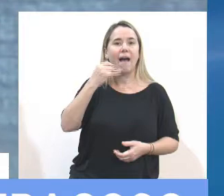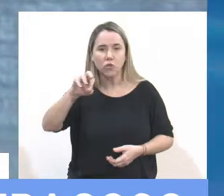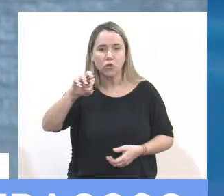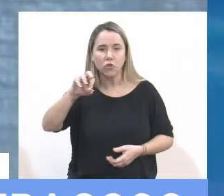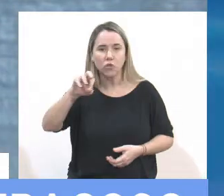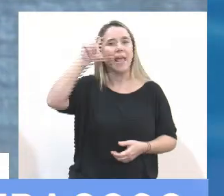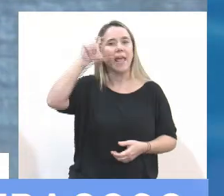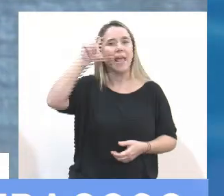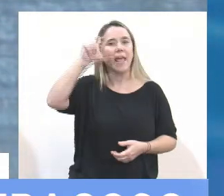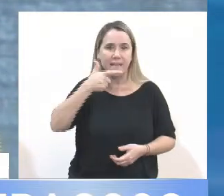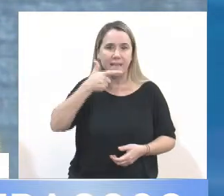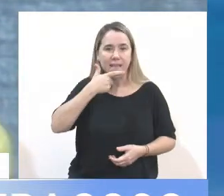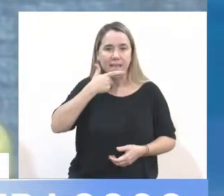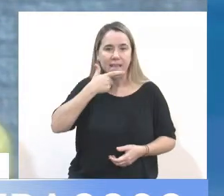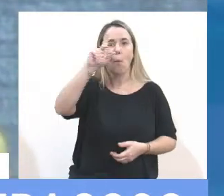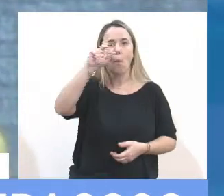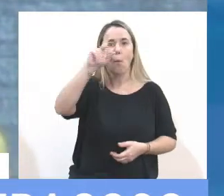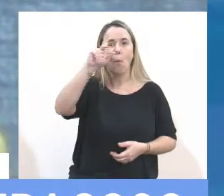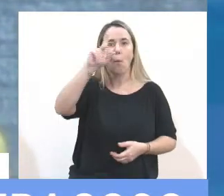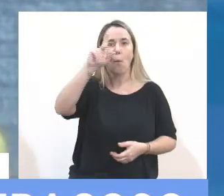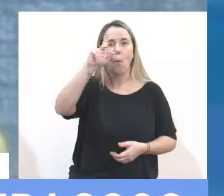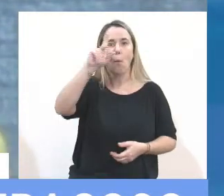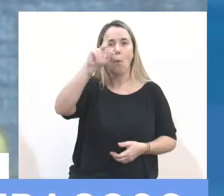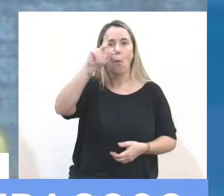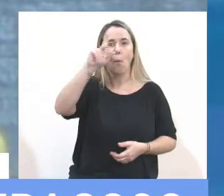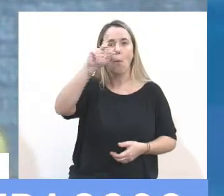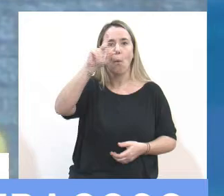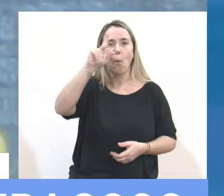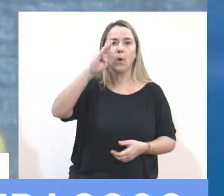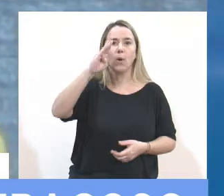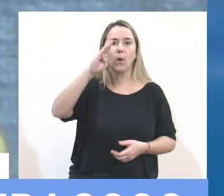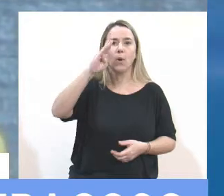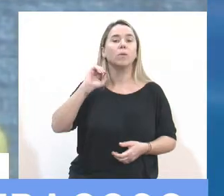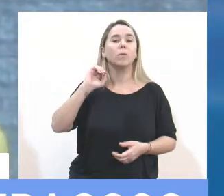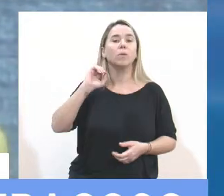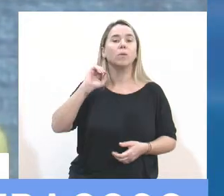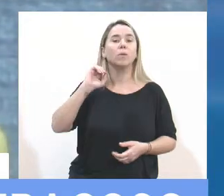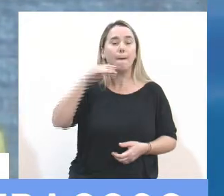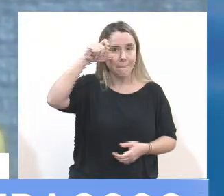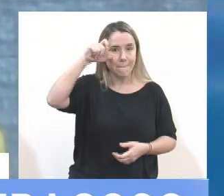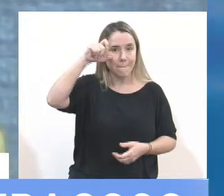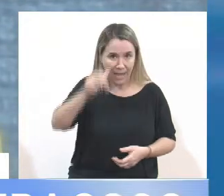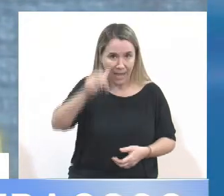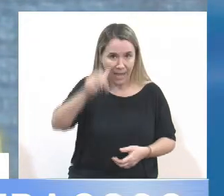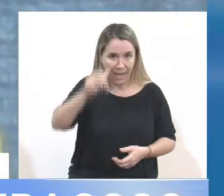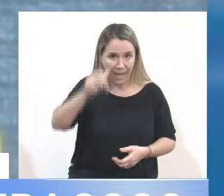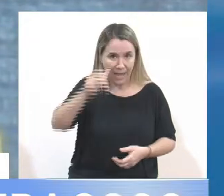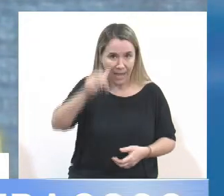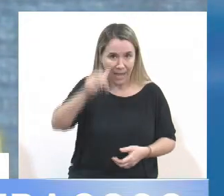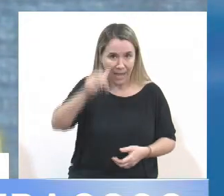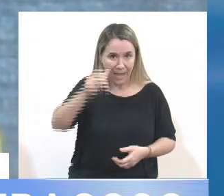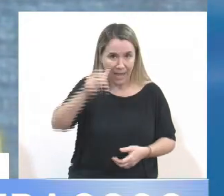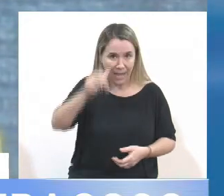de Pérez, Inés Blas, Ana Almirón, José Uñac, Antonio Roda, Dalmacio Mera y Beatriz